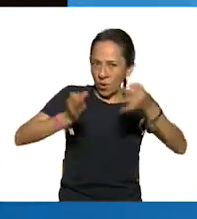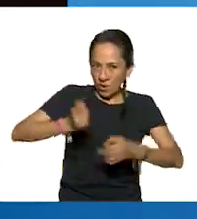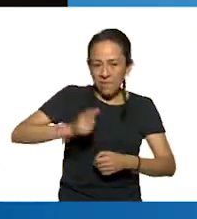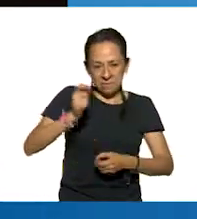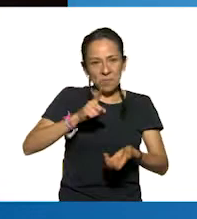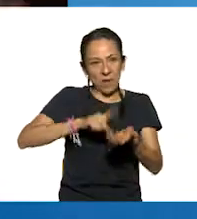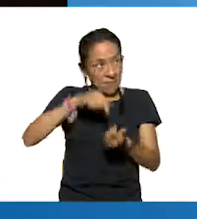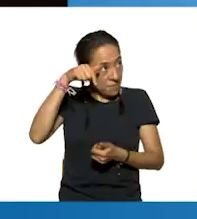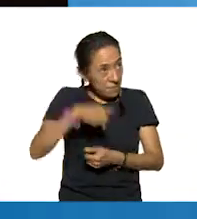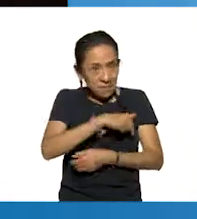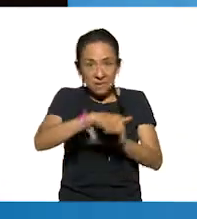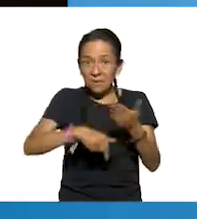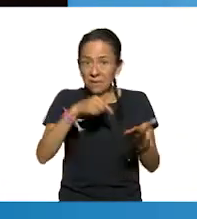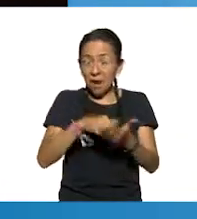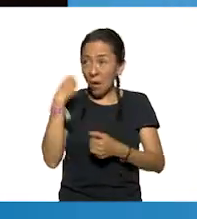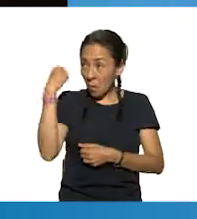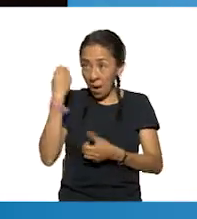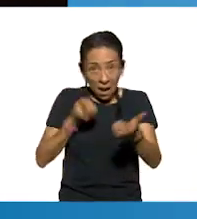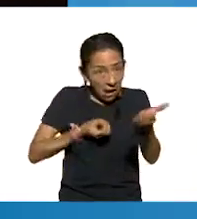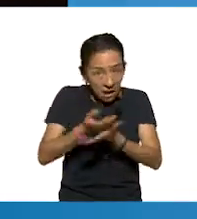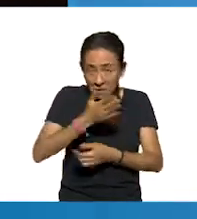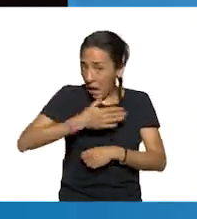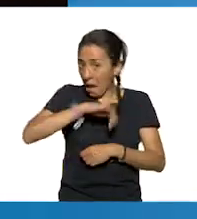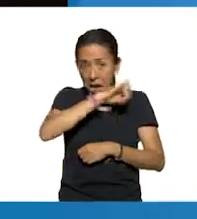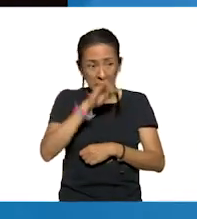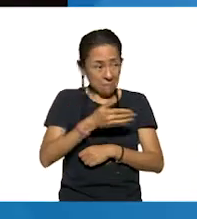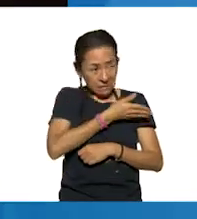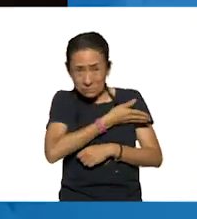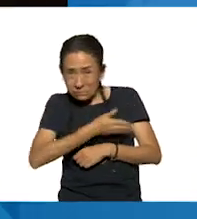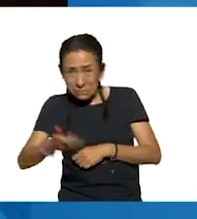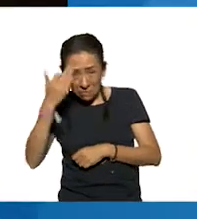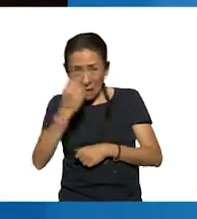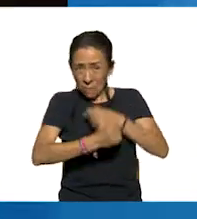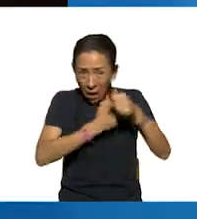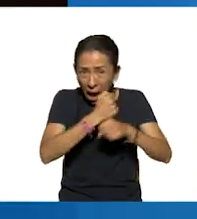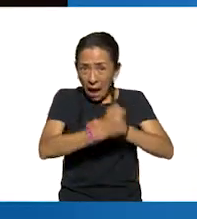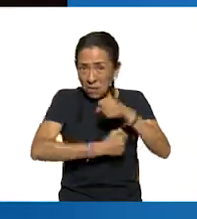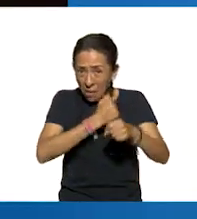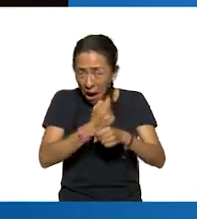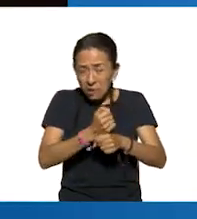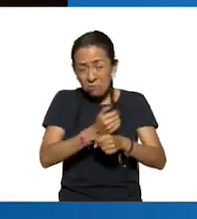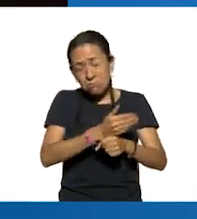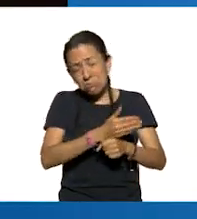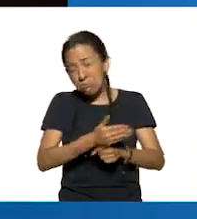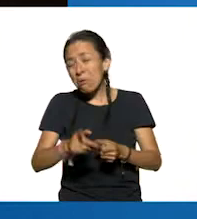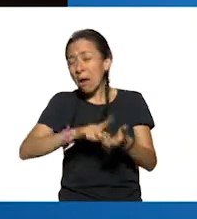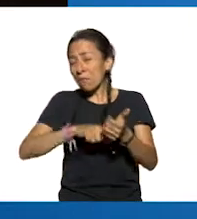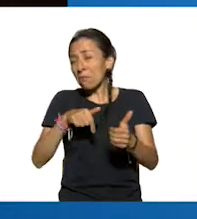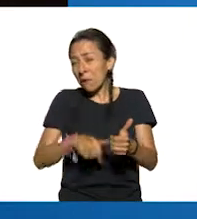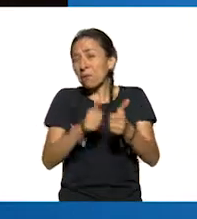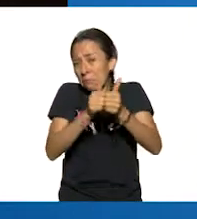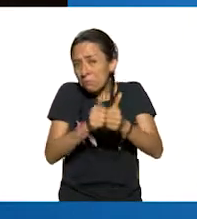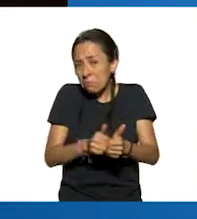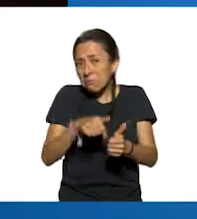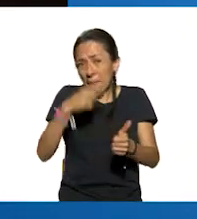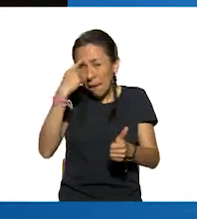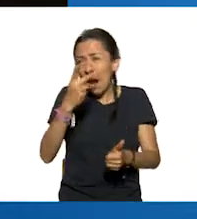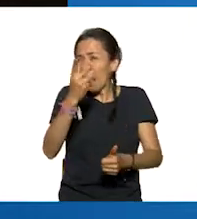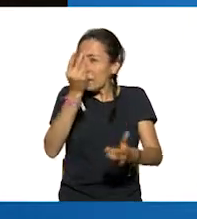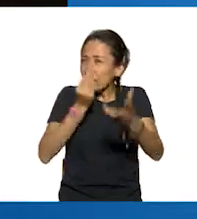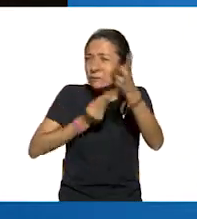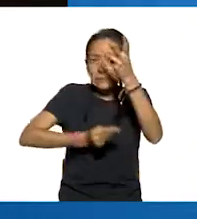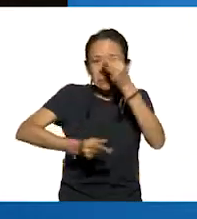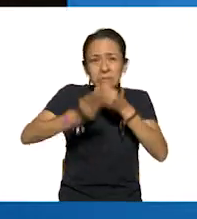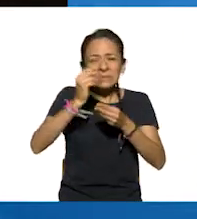Y nunca sale de Oaxaca. Él entonces, todos esos años se forma aquí y aprende la